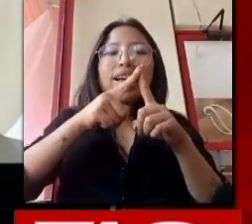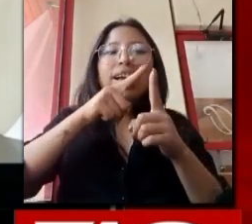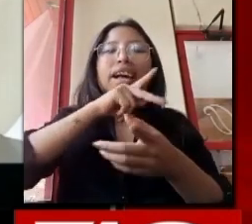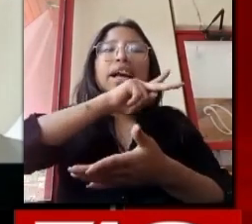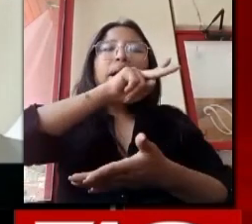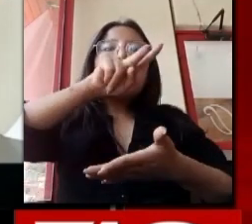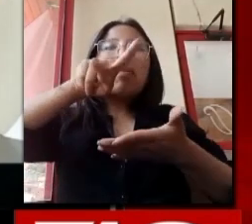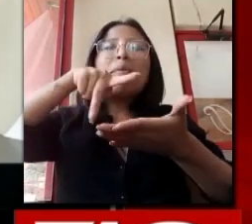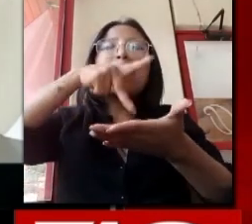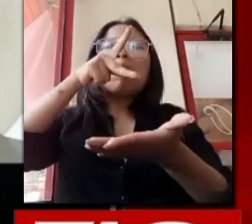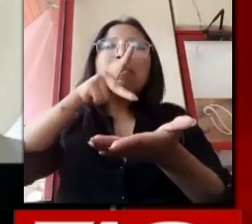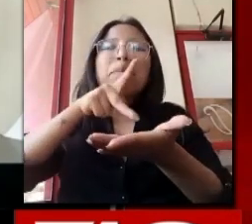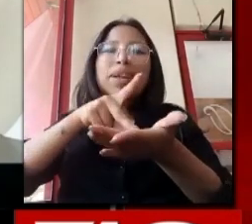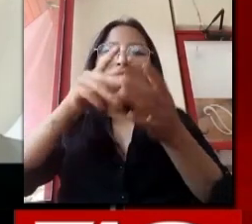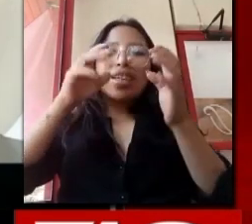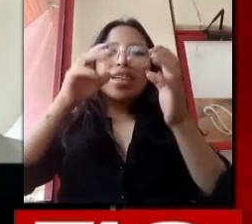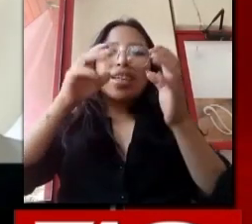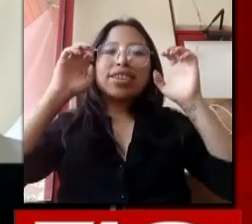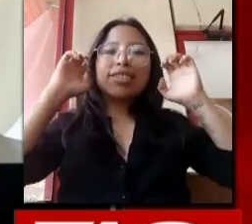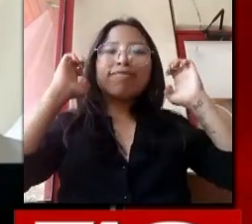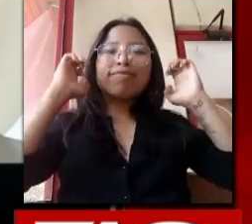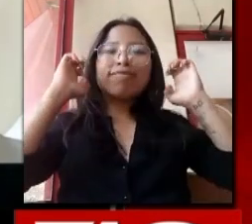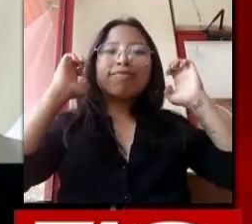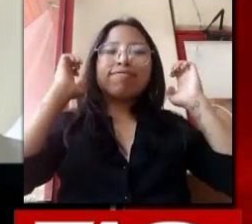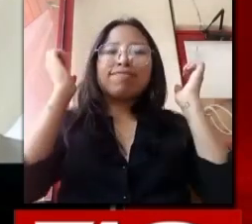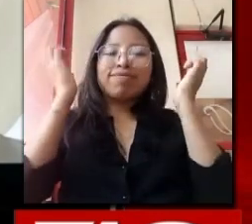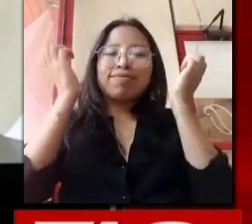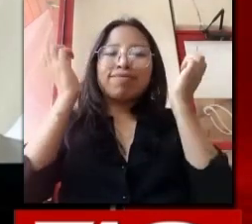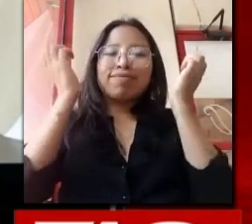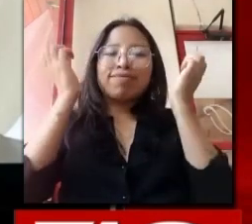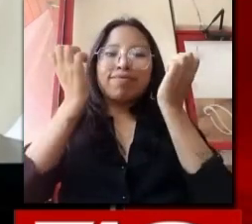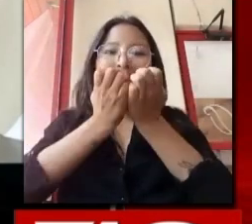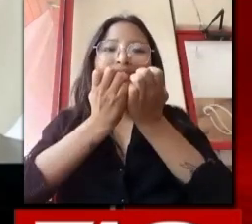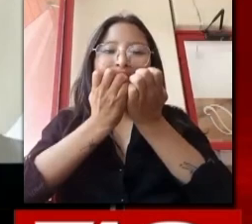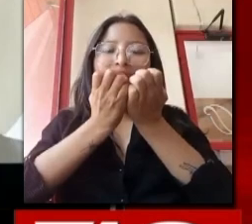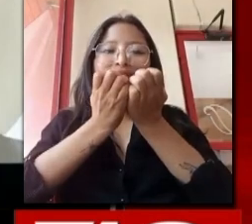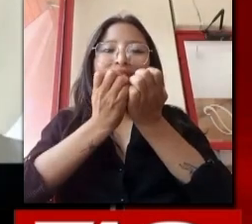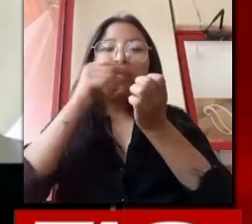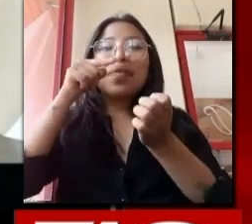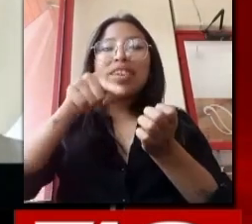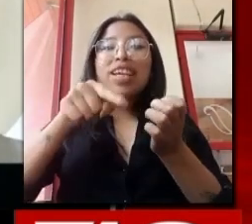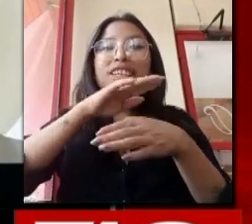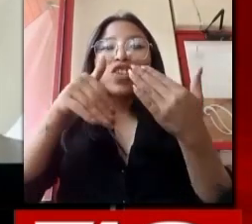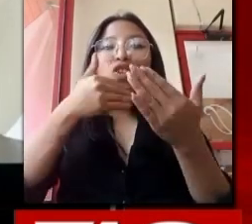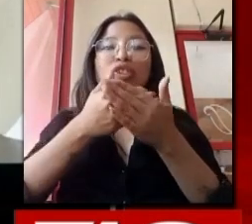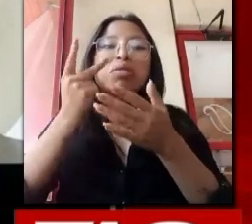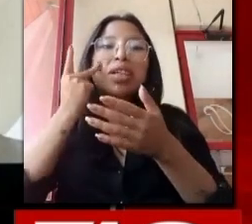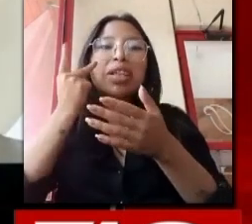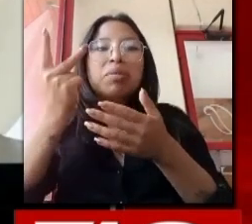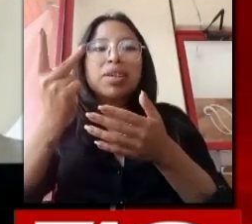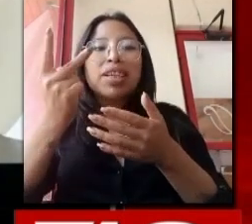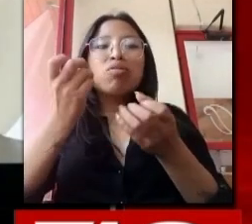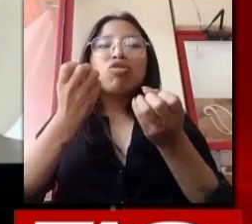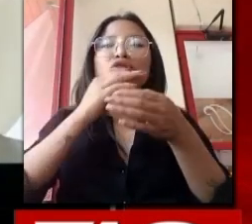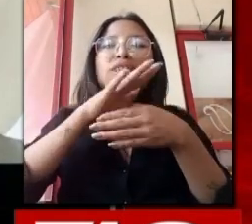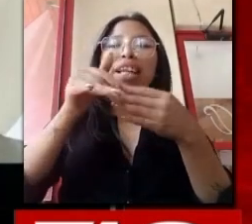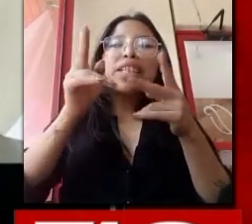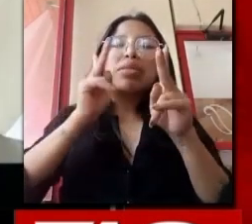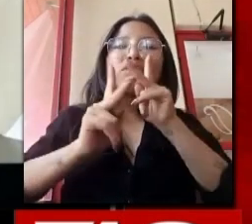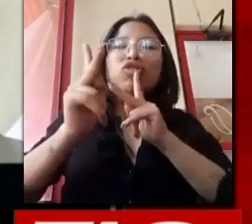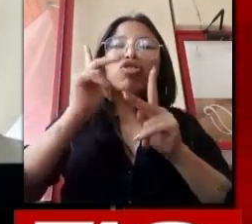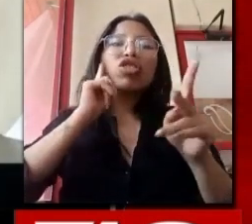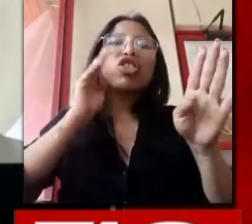estadio Hernando Siles, ¿no? Donde ahí van a estar, digamos, las personas sordas esperándolos para que toda